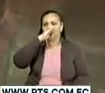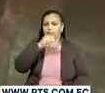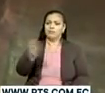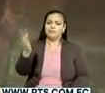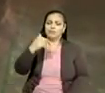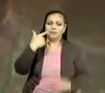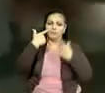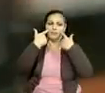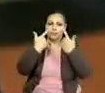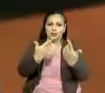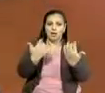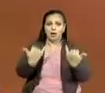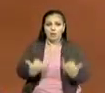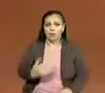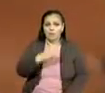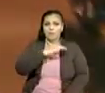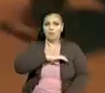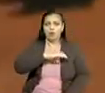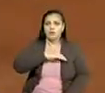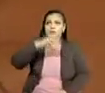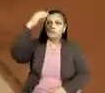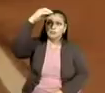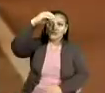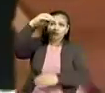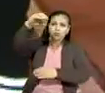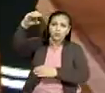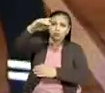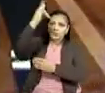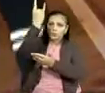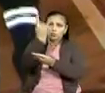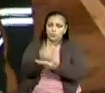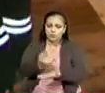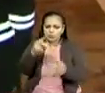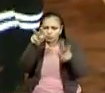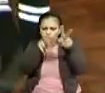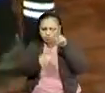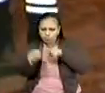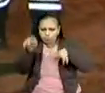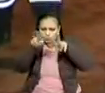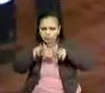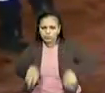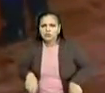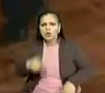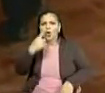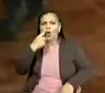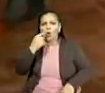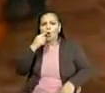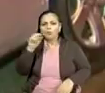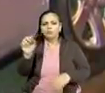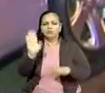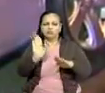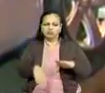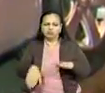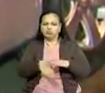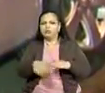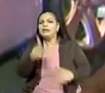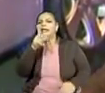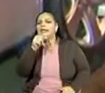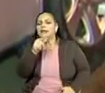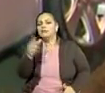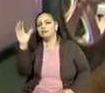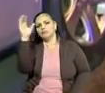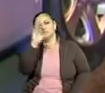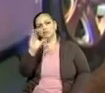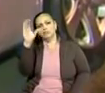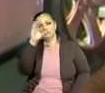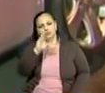de seguridad cómo se registró este accidente, para dar con el paradero del responsable, informó Carlos